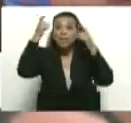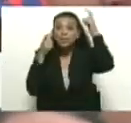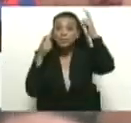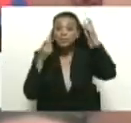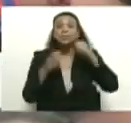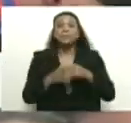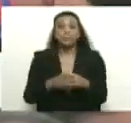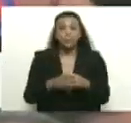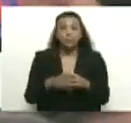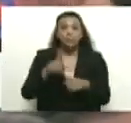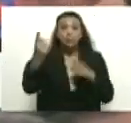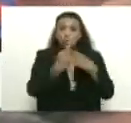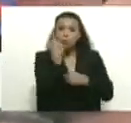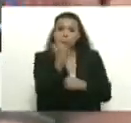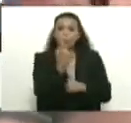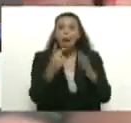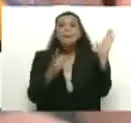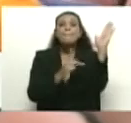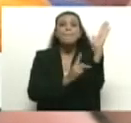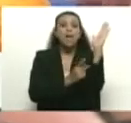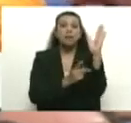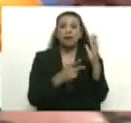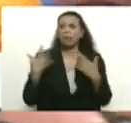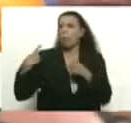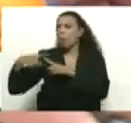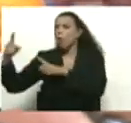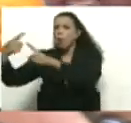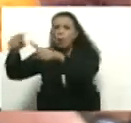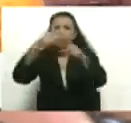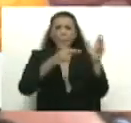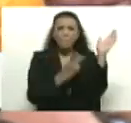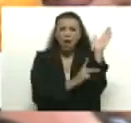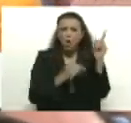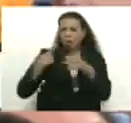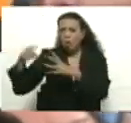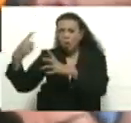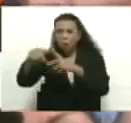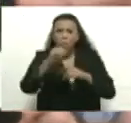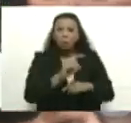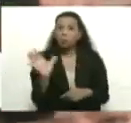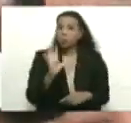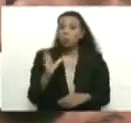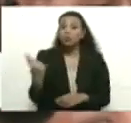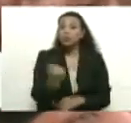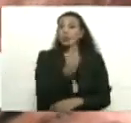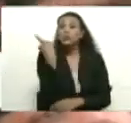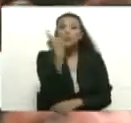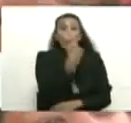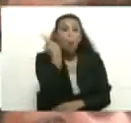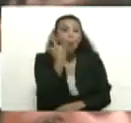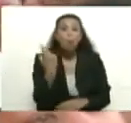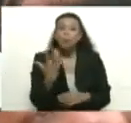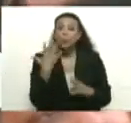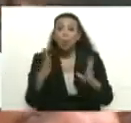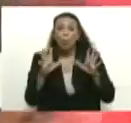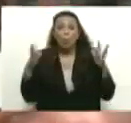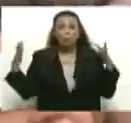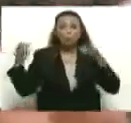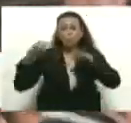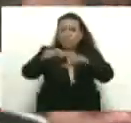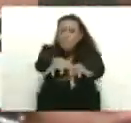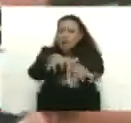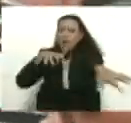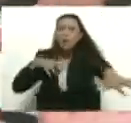solo hay gente de La Vega, aquí no hay gente de otro lado. Aquí es puro La Vega. Levante la mano lo de La